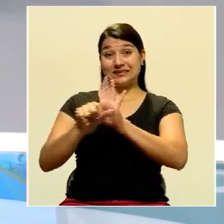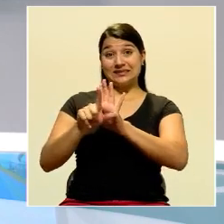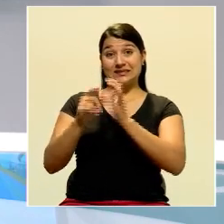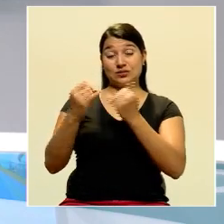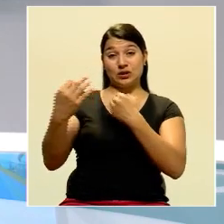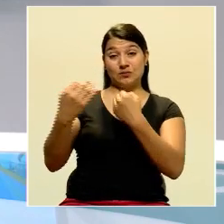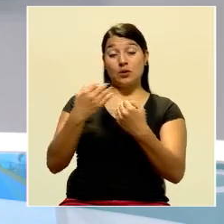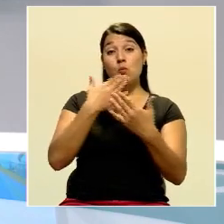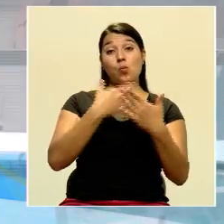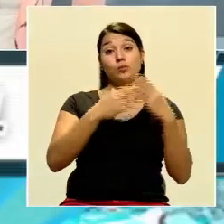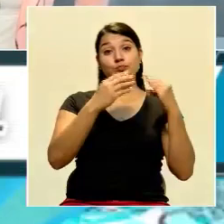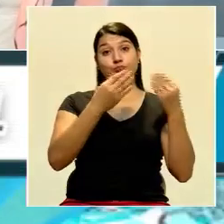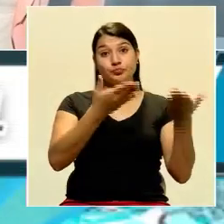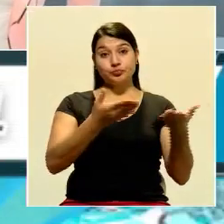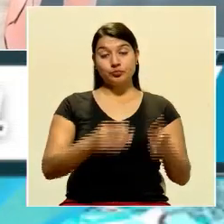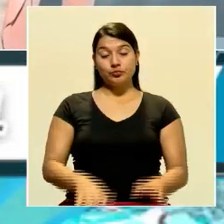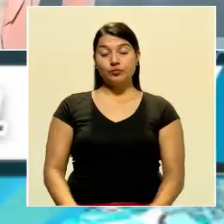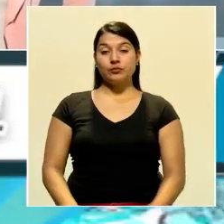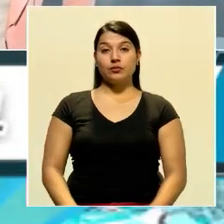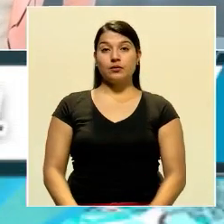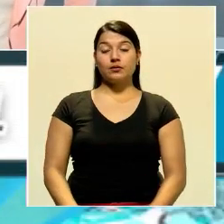Adelante, Melanie.